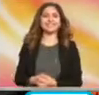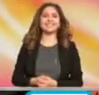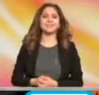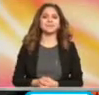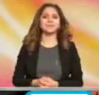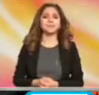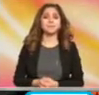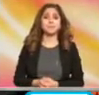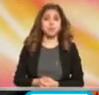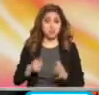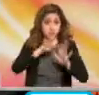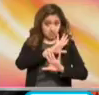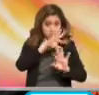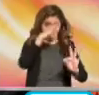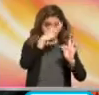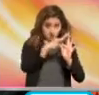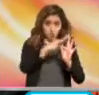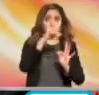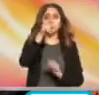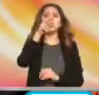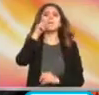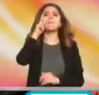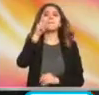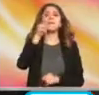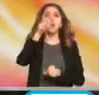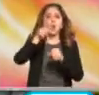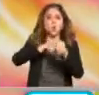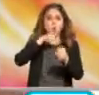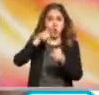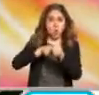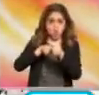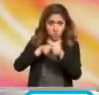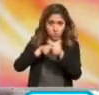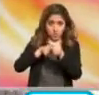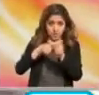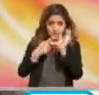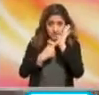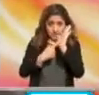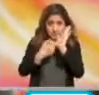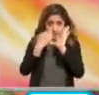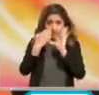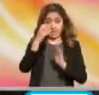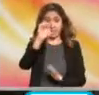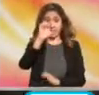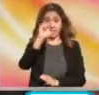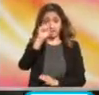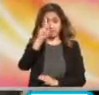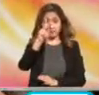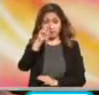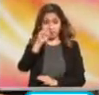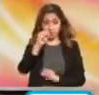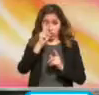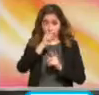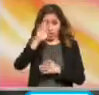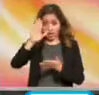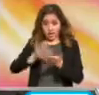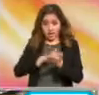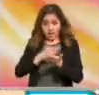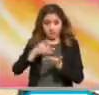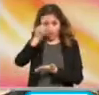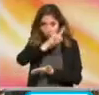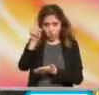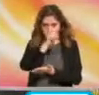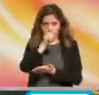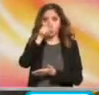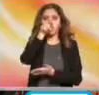ya que lo tenemos así, muy bien, Quique, observen el color que adoptó. No tiene que ser espeso. Me comentaban mis compañeros, es crema. No, no es crema. Si se dan